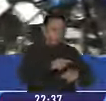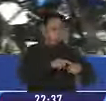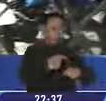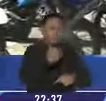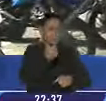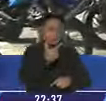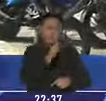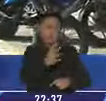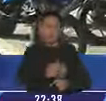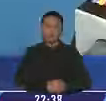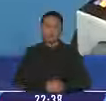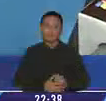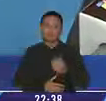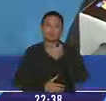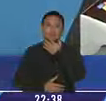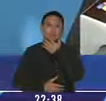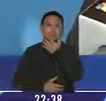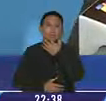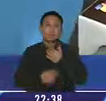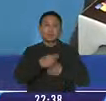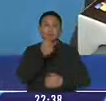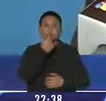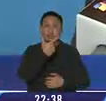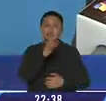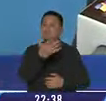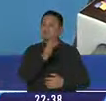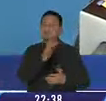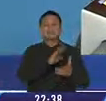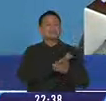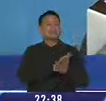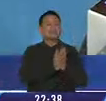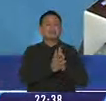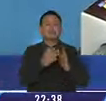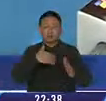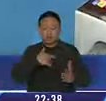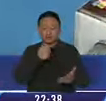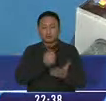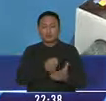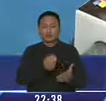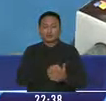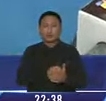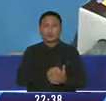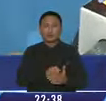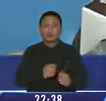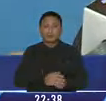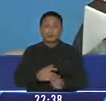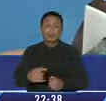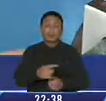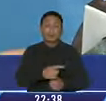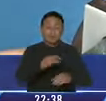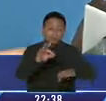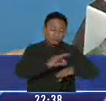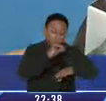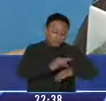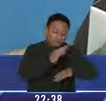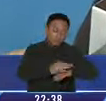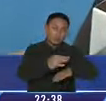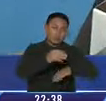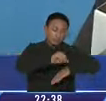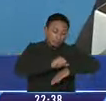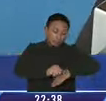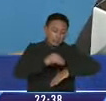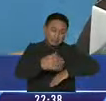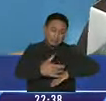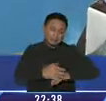existiría escasez de insumos. Medicina no hay nada, absolutamente nada. Todo toca comprar uno mismo, desde hilo, aguja, todo lo que es insumo